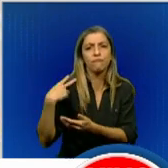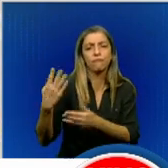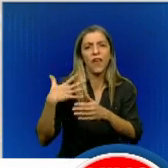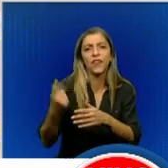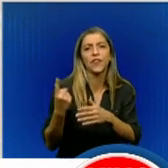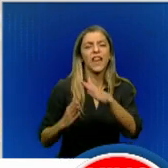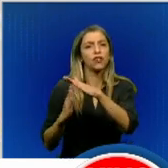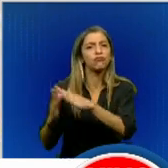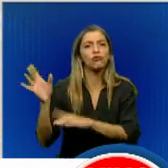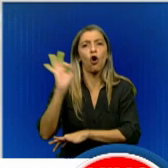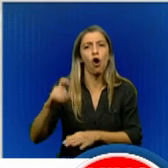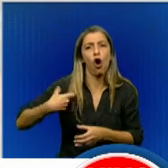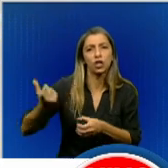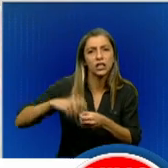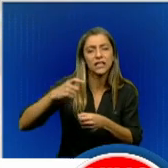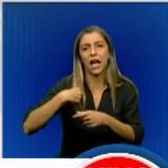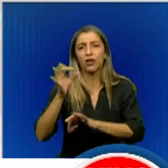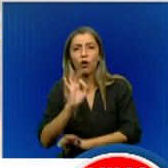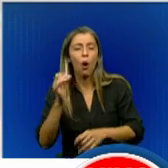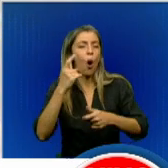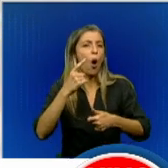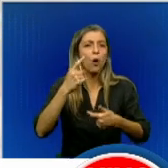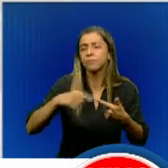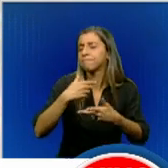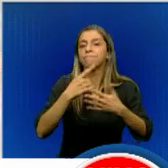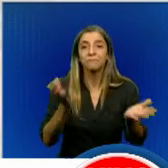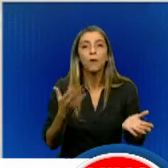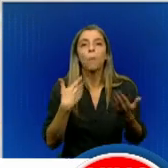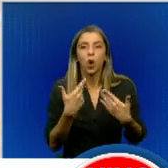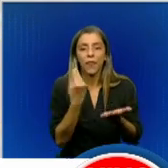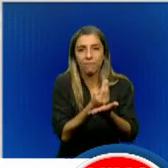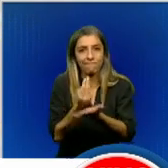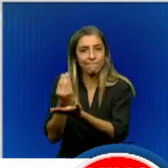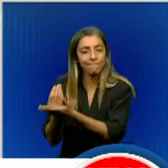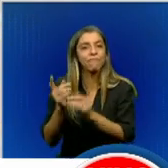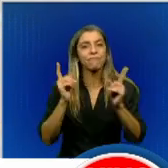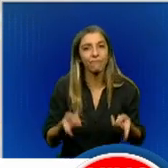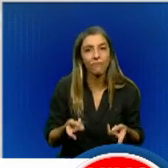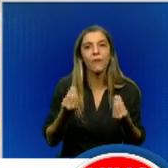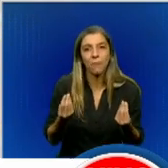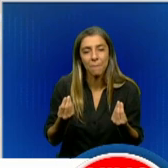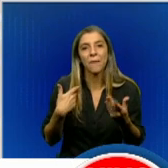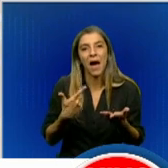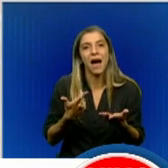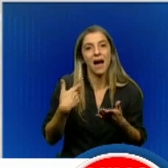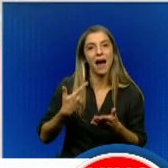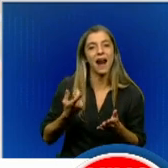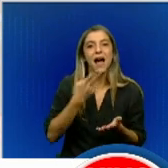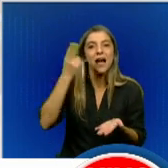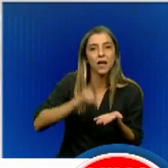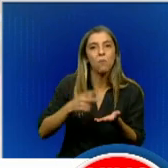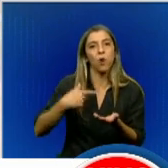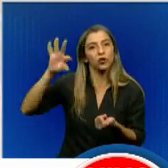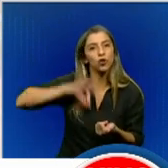o integrante de consejo de vigilancia en lo que son en las empresas las sumas deducibles en concepto de honorarios esto es la